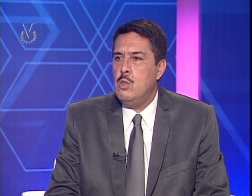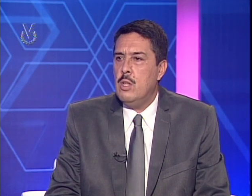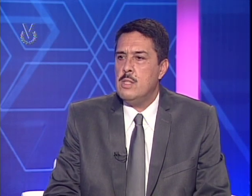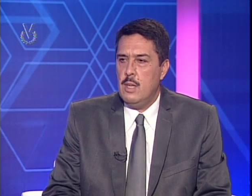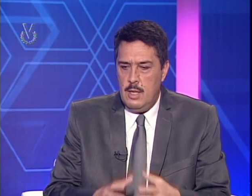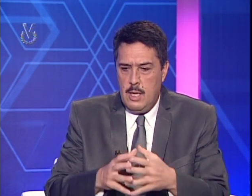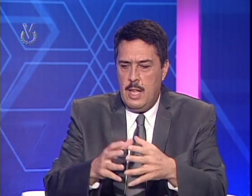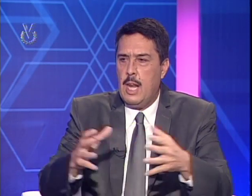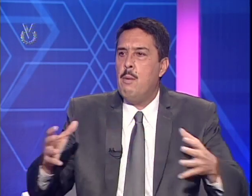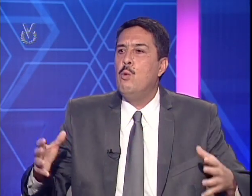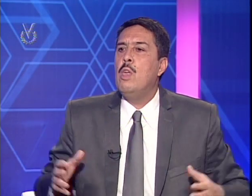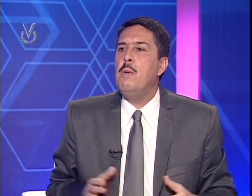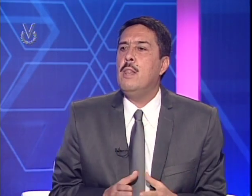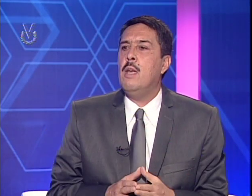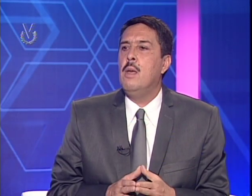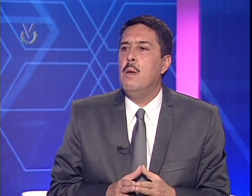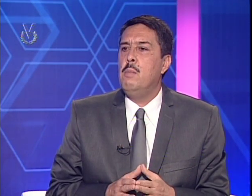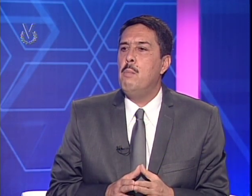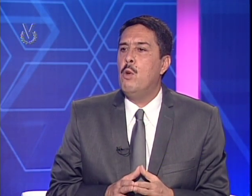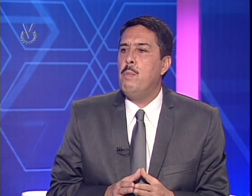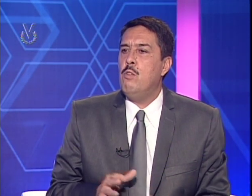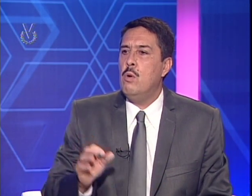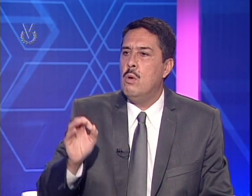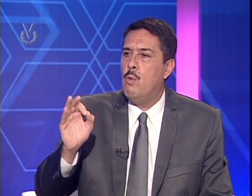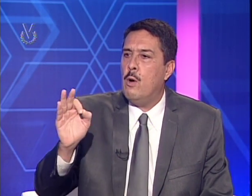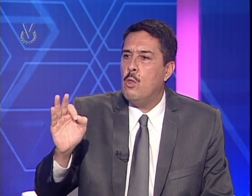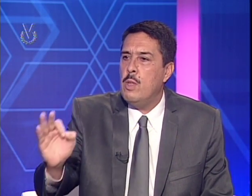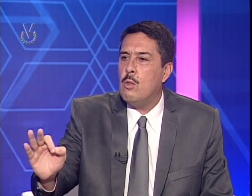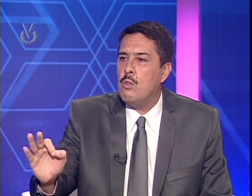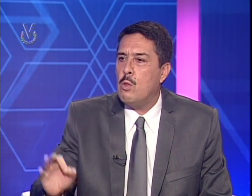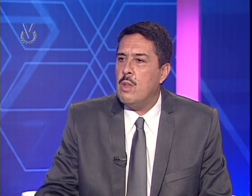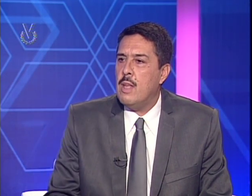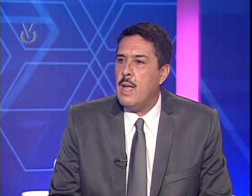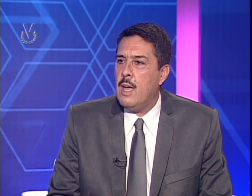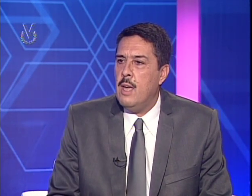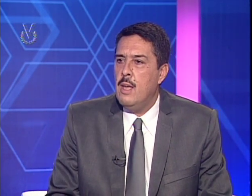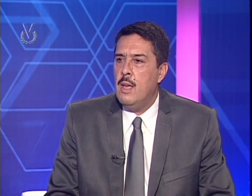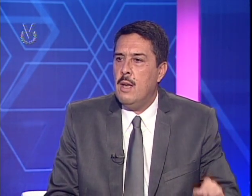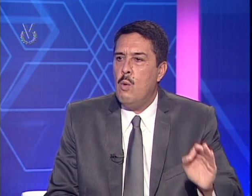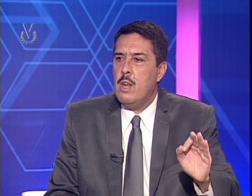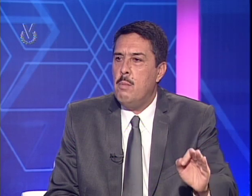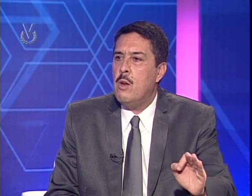de acciones y generábamos un ambiente bien propicio, fue cuando vino entonces todo este